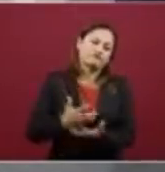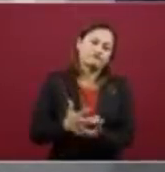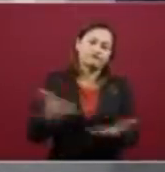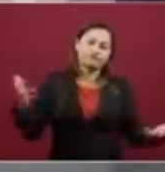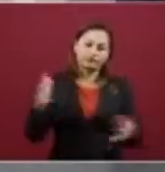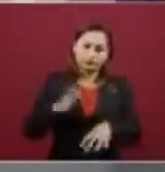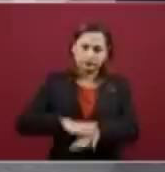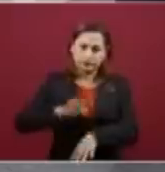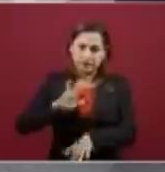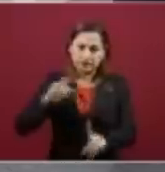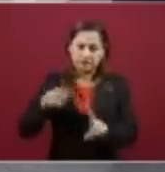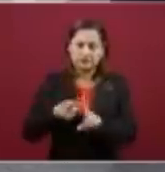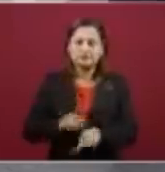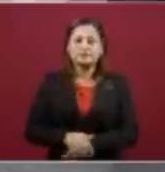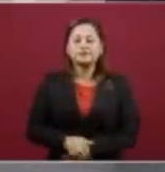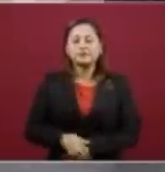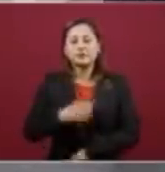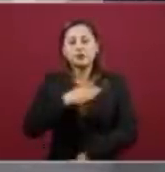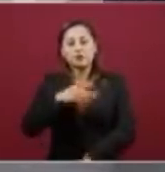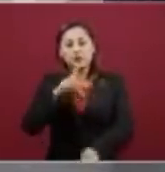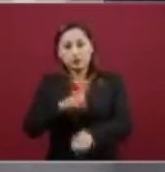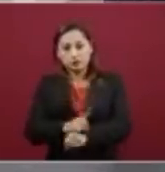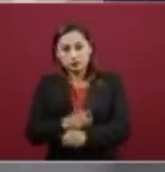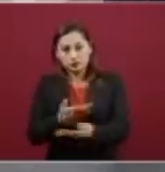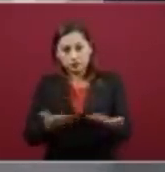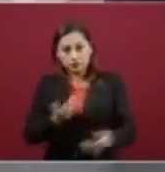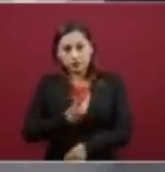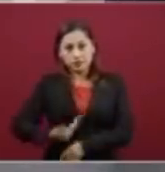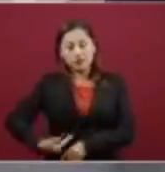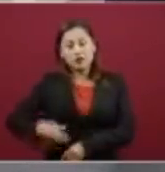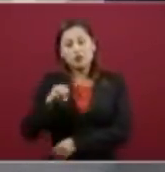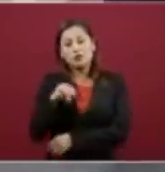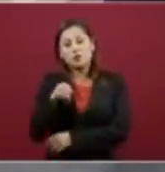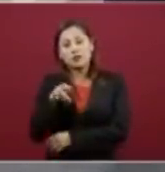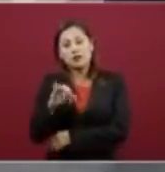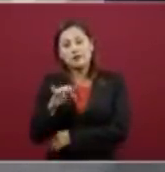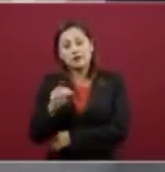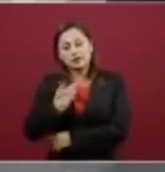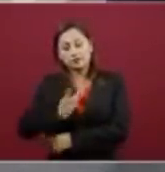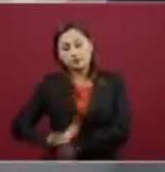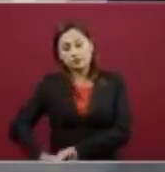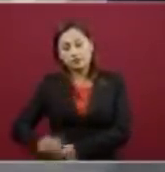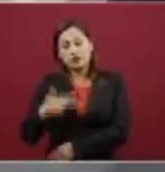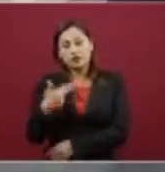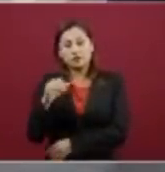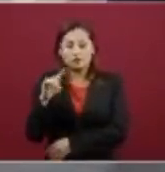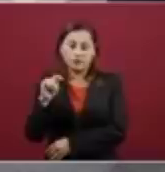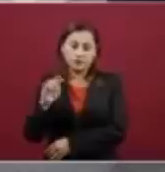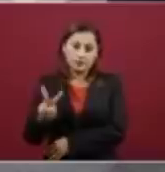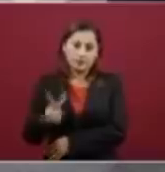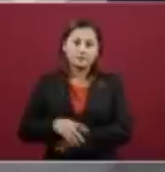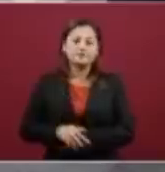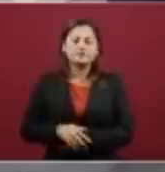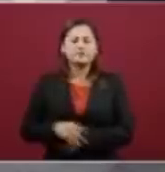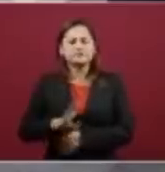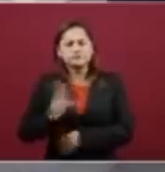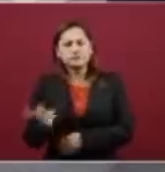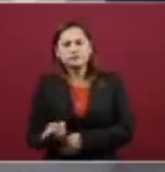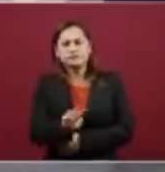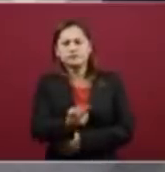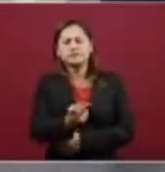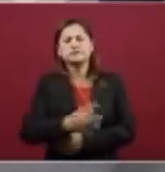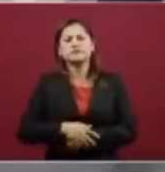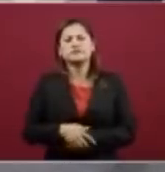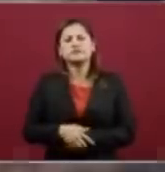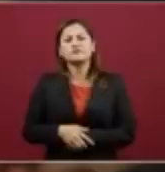Buenos días, señor presidente. Licenciado Encinas, Omar Caballero, de Noticieros HOTV. Una simple pregunta: ¿cómo van a evitar